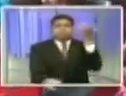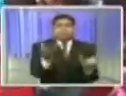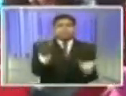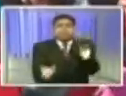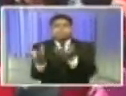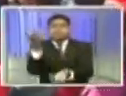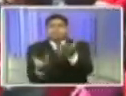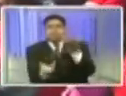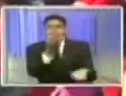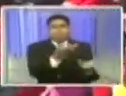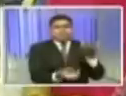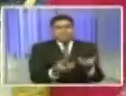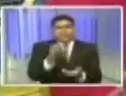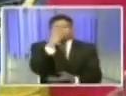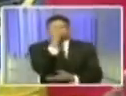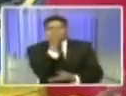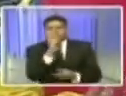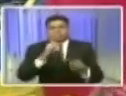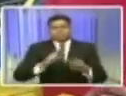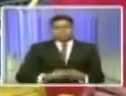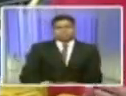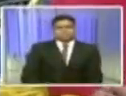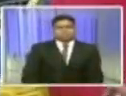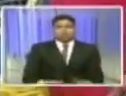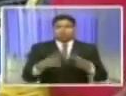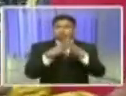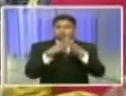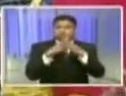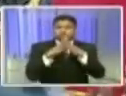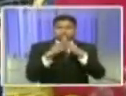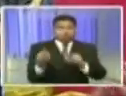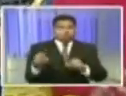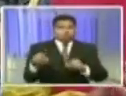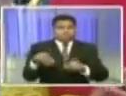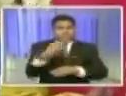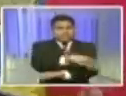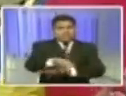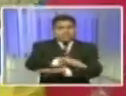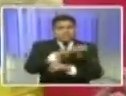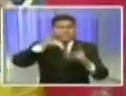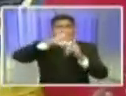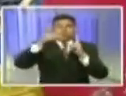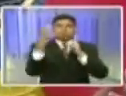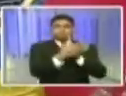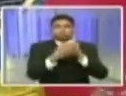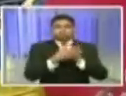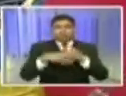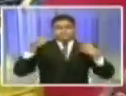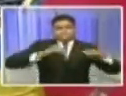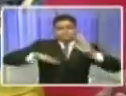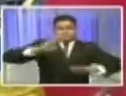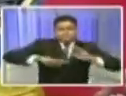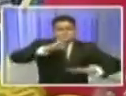el payaso, la payasita. Todos en la calle, la cultura, el trovador, el bailarín,